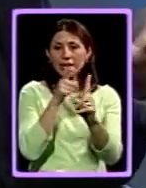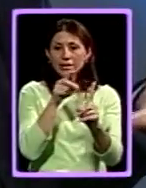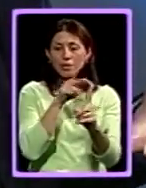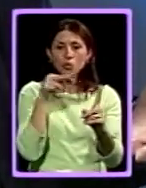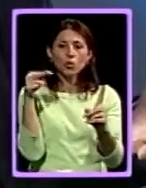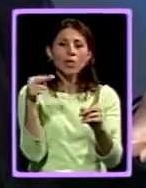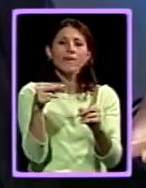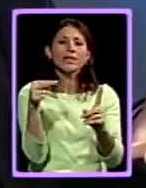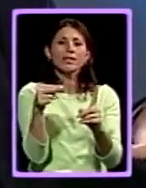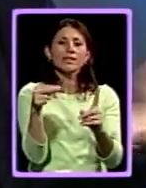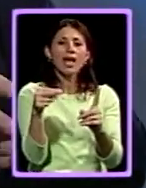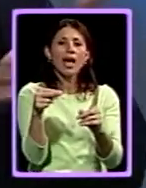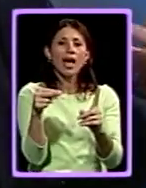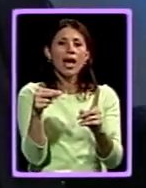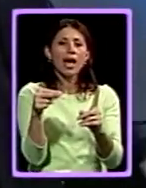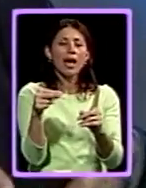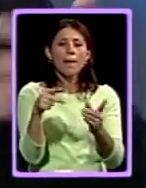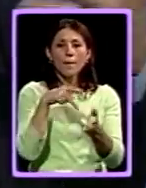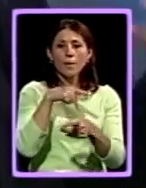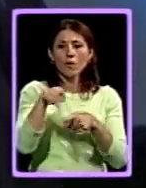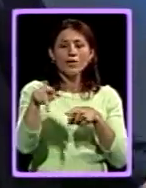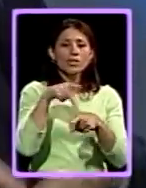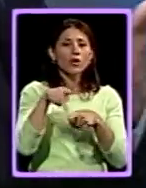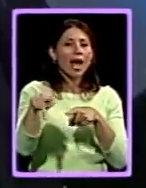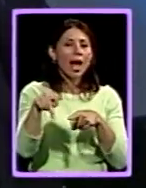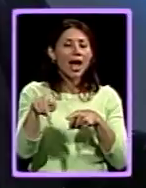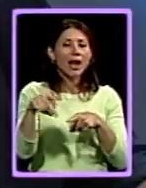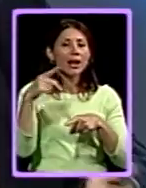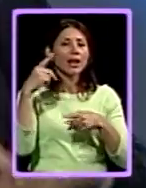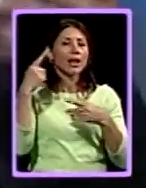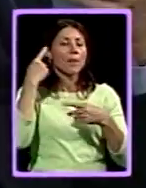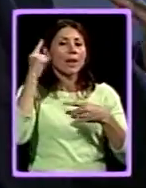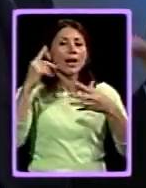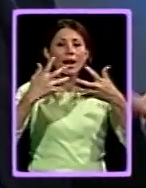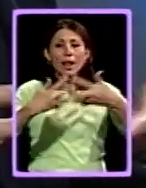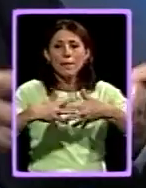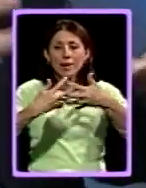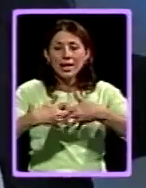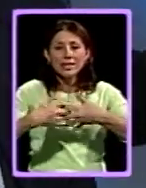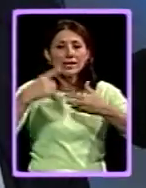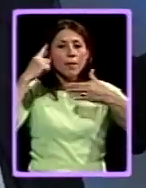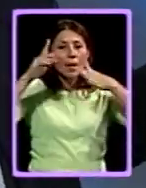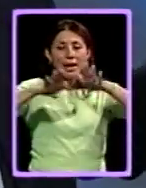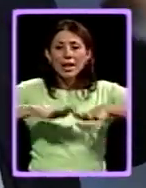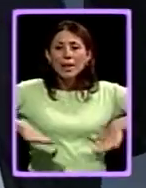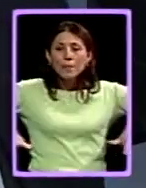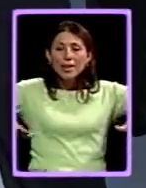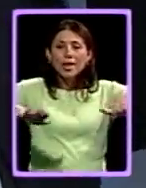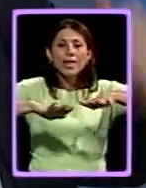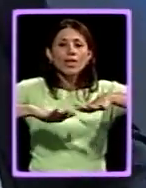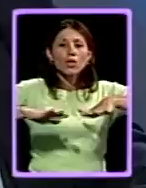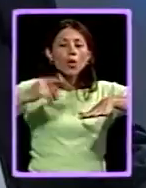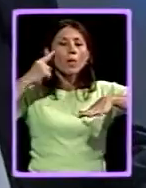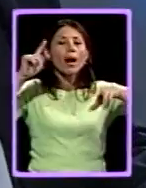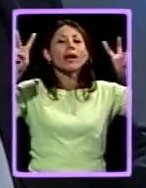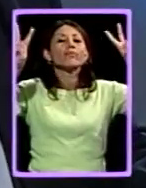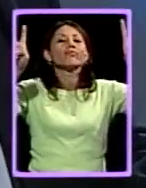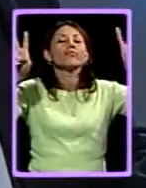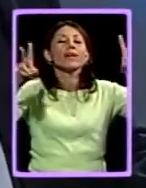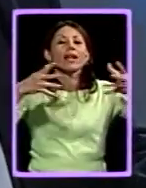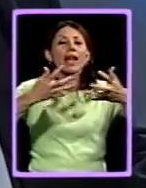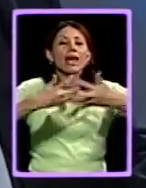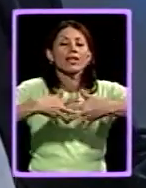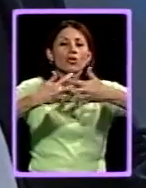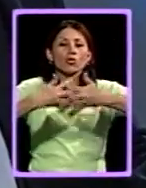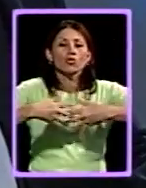vista profesional para la empresa, para el medio, para la, comillas, industria de